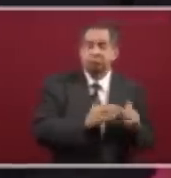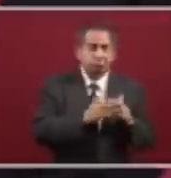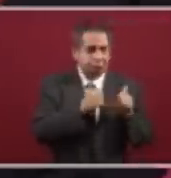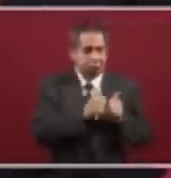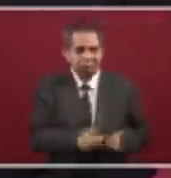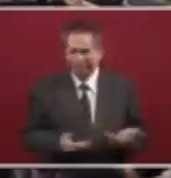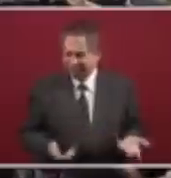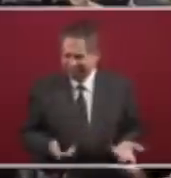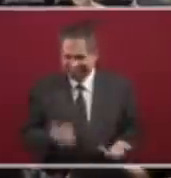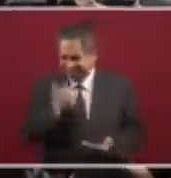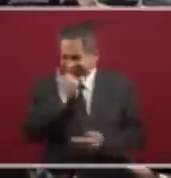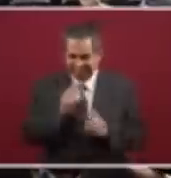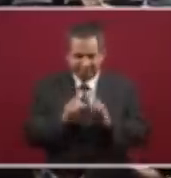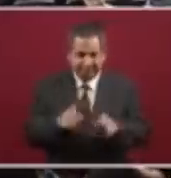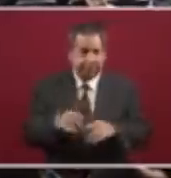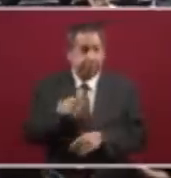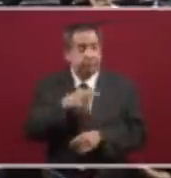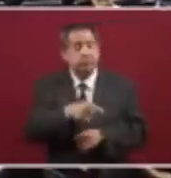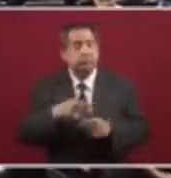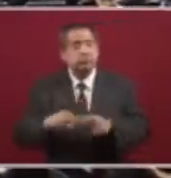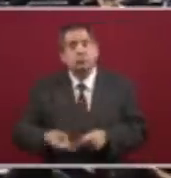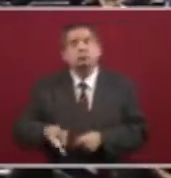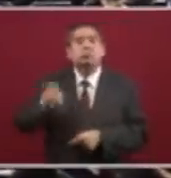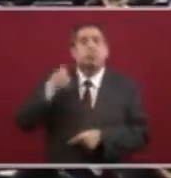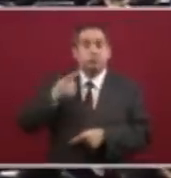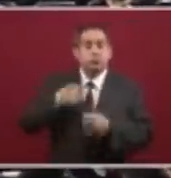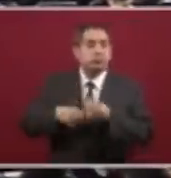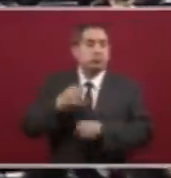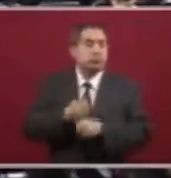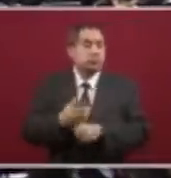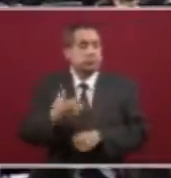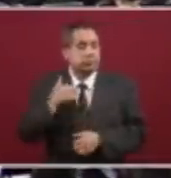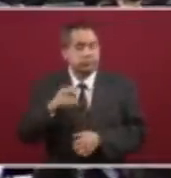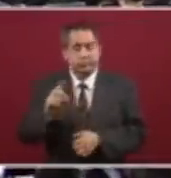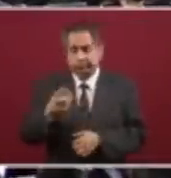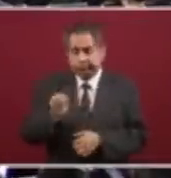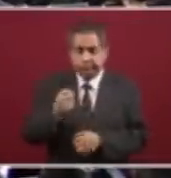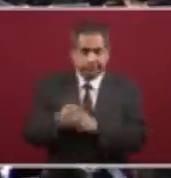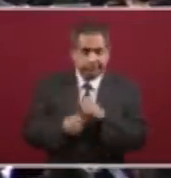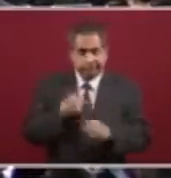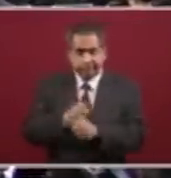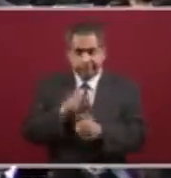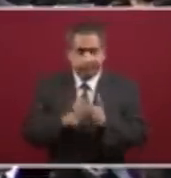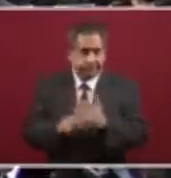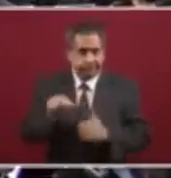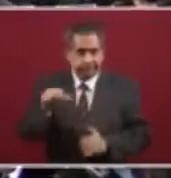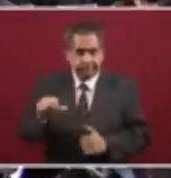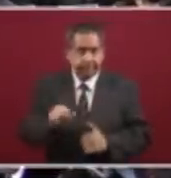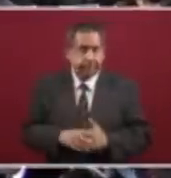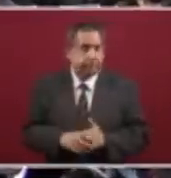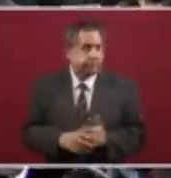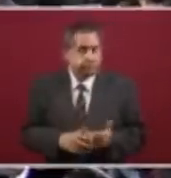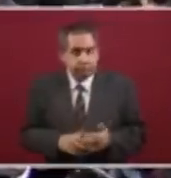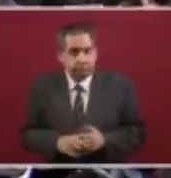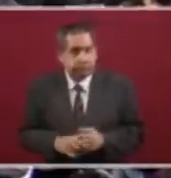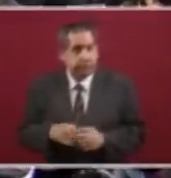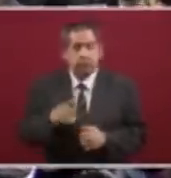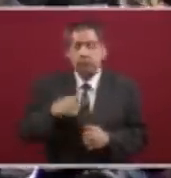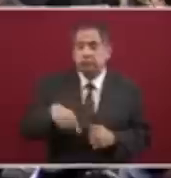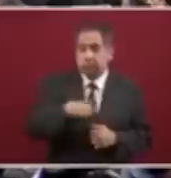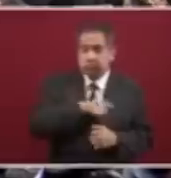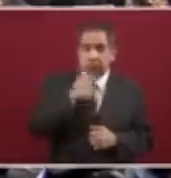de un evento que había ocurrido un año atrás el 30 de septiembre del 2016 cuando intentaron